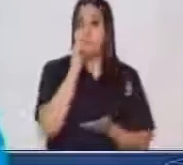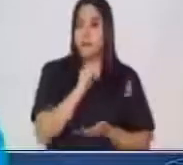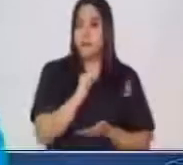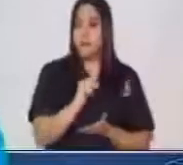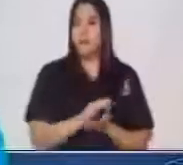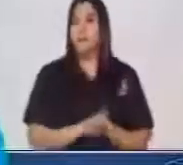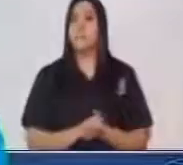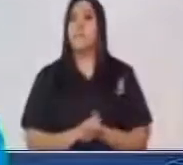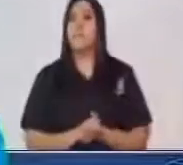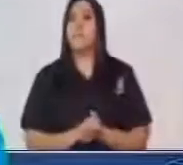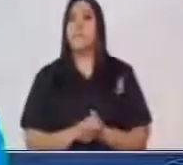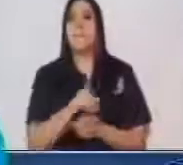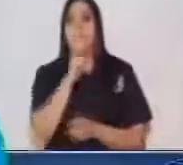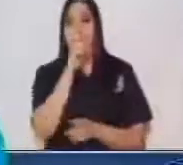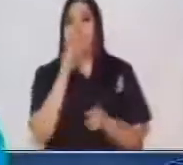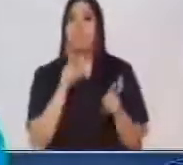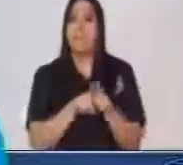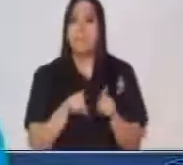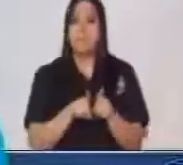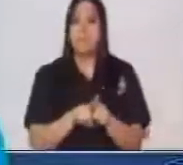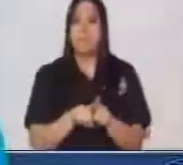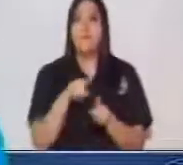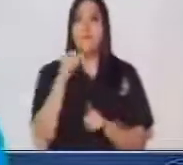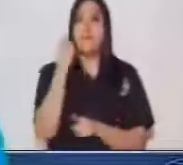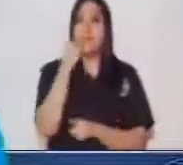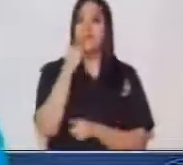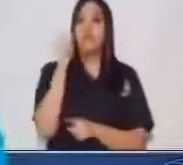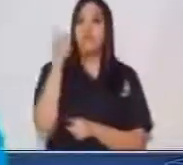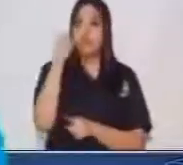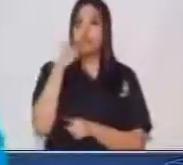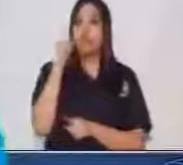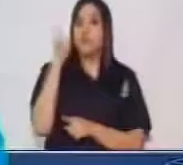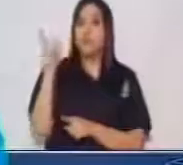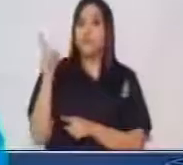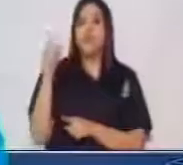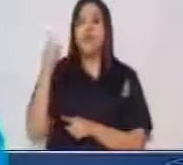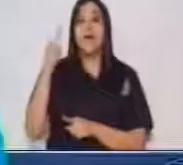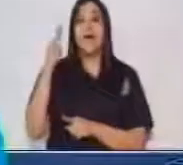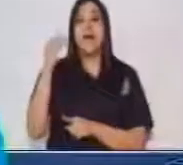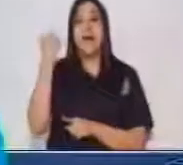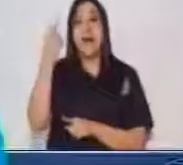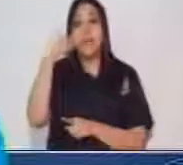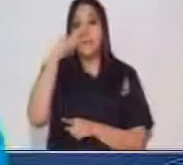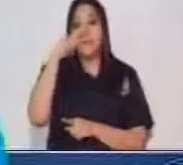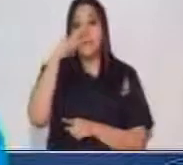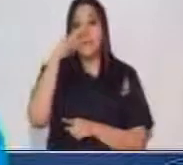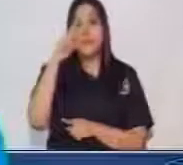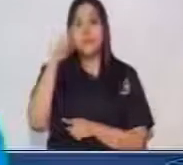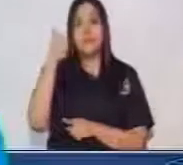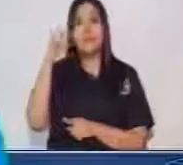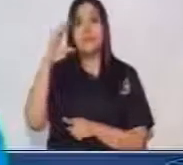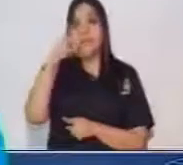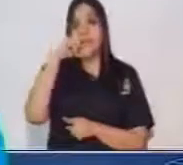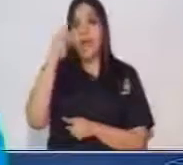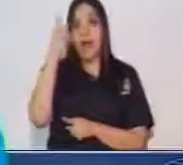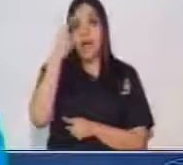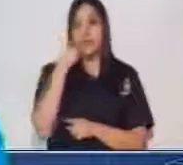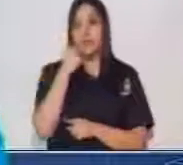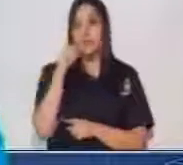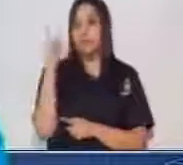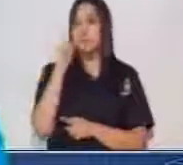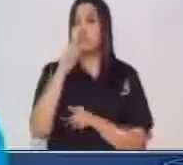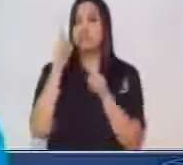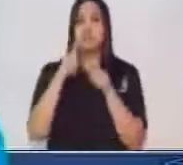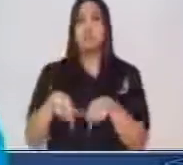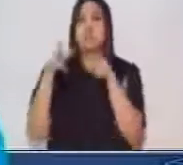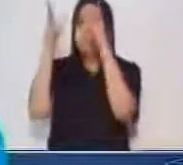Muy bien, también tenemos lo que son los sustantivos abstractos. Estos son todos aquellos que no podemos percibir